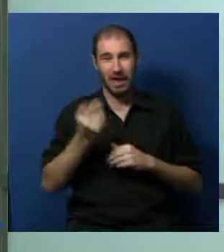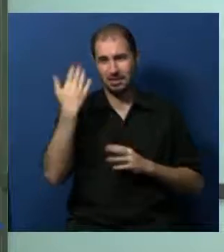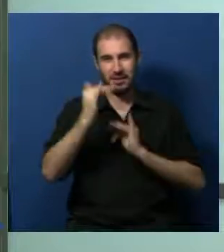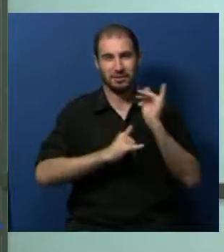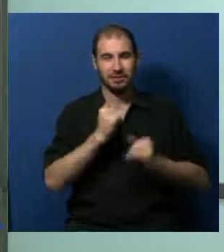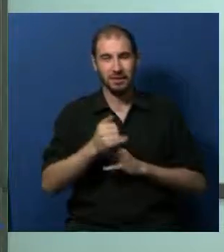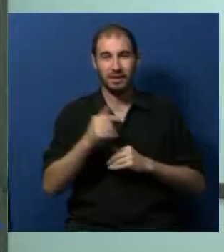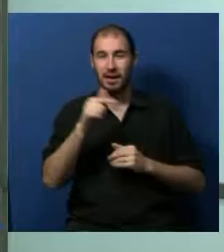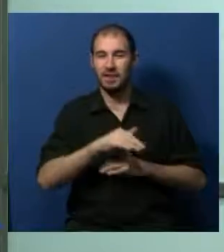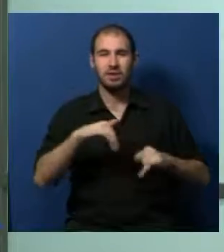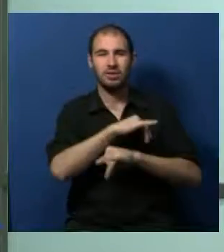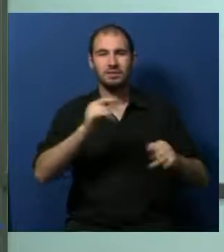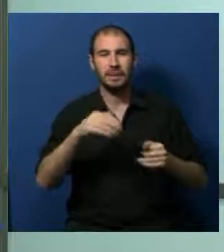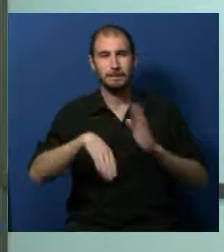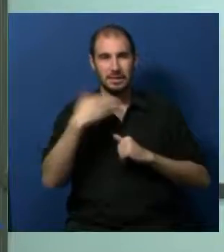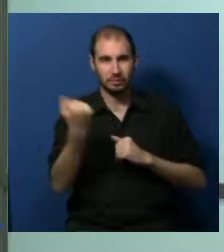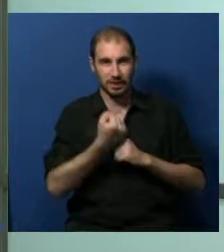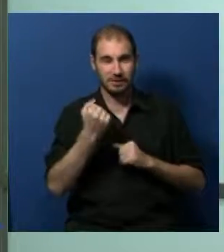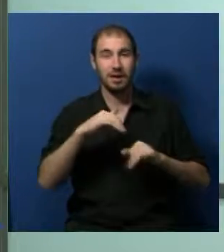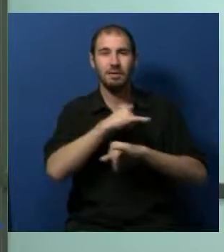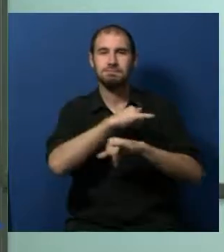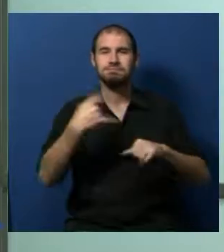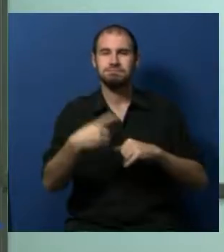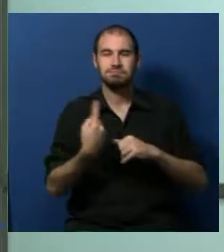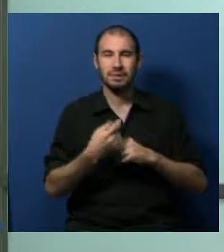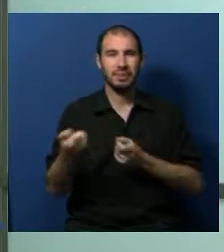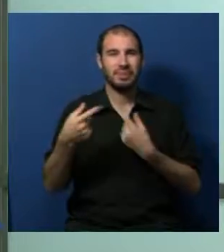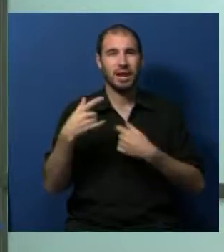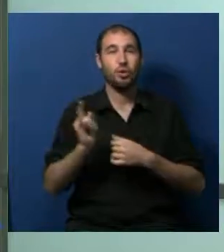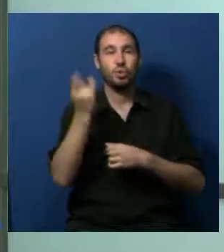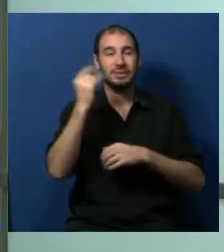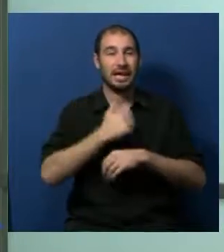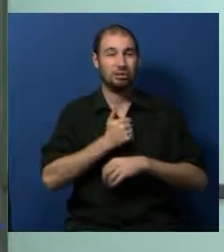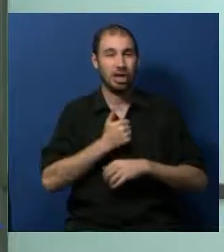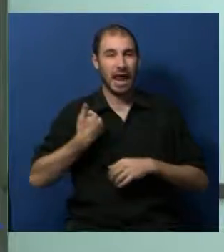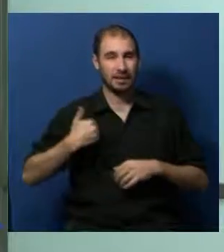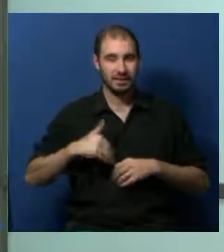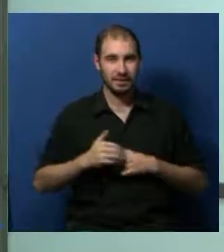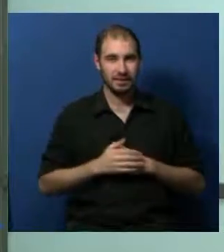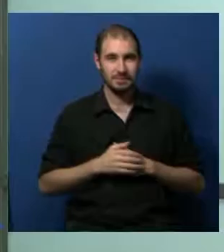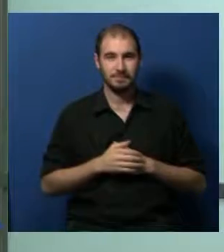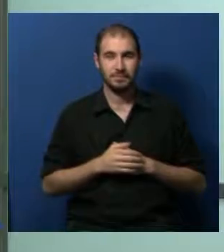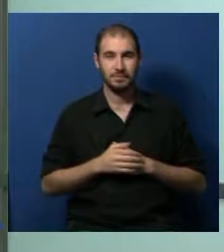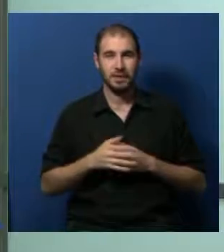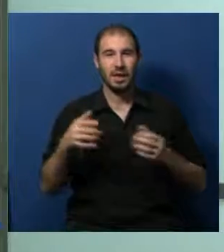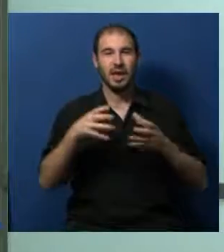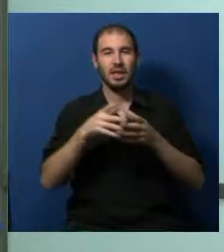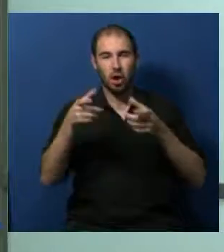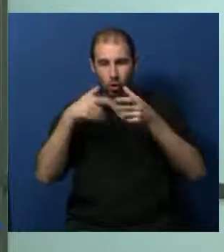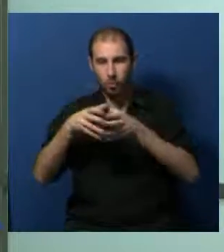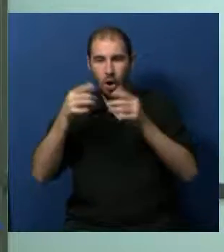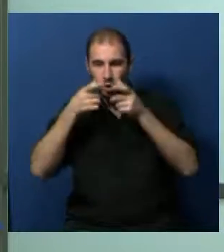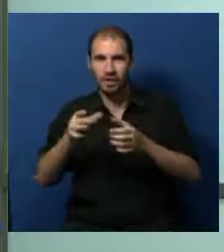decíamos, es sin duda la noticia del día, la información que nos brinda la Universidad Católica Argentina a través de su Observatorio